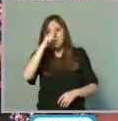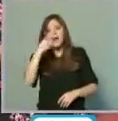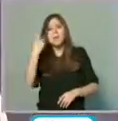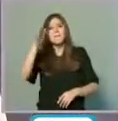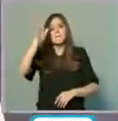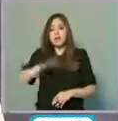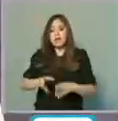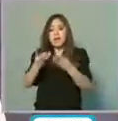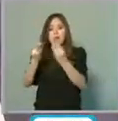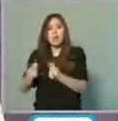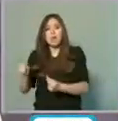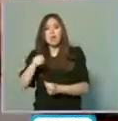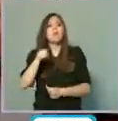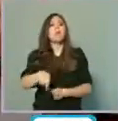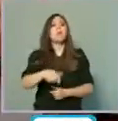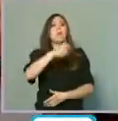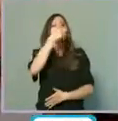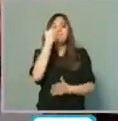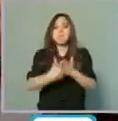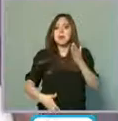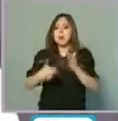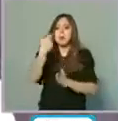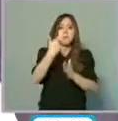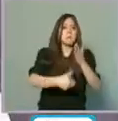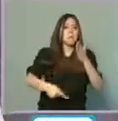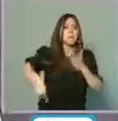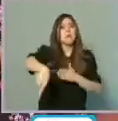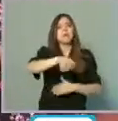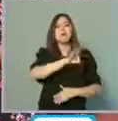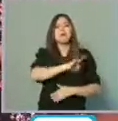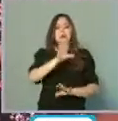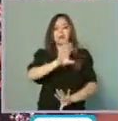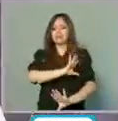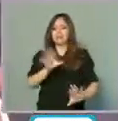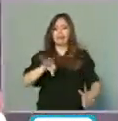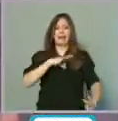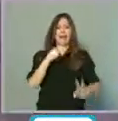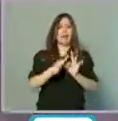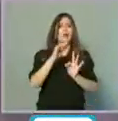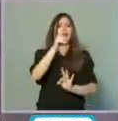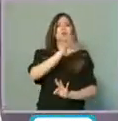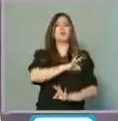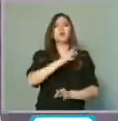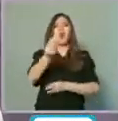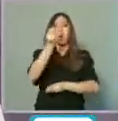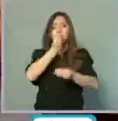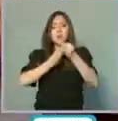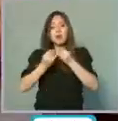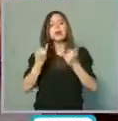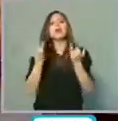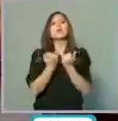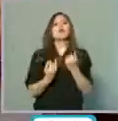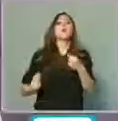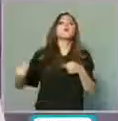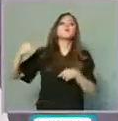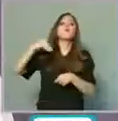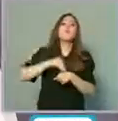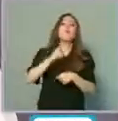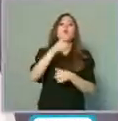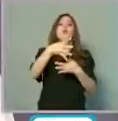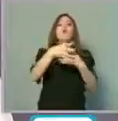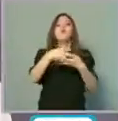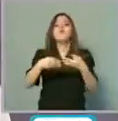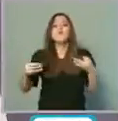Y entonces su costo es muy económico. Es barato, ya está listo, ¿no? Ahora, también lo podemos agregar a la fruta, agregar